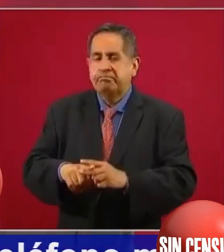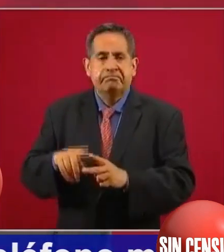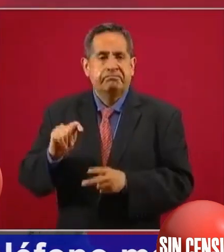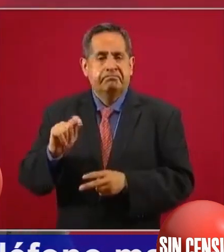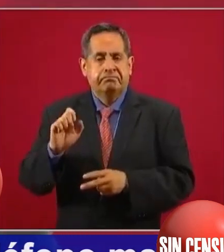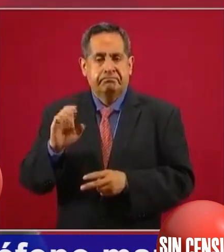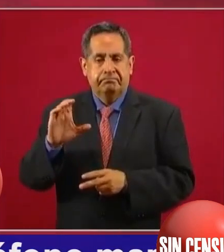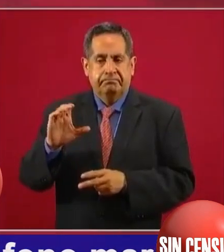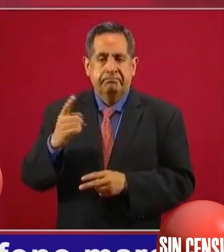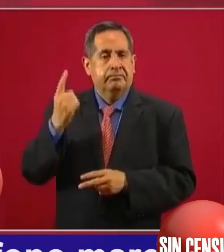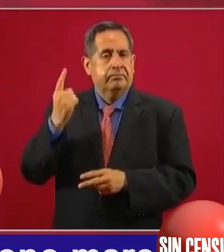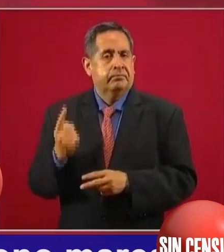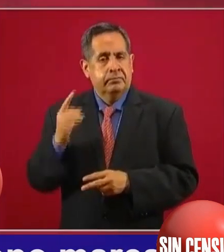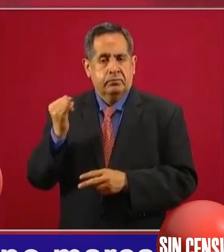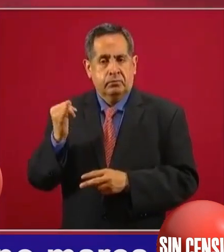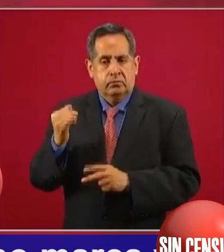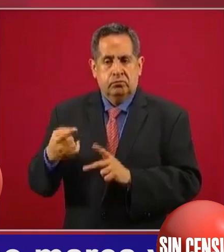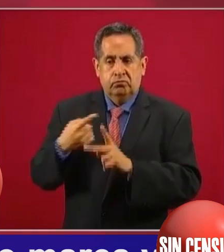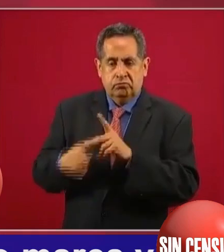desde el 1 de junio